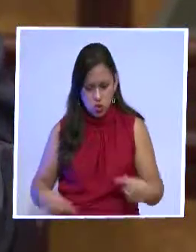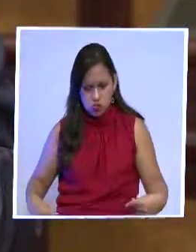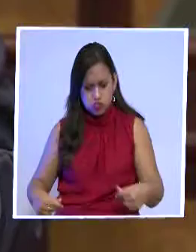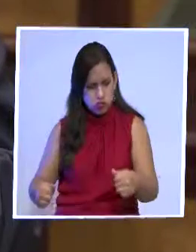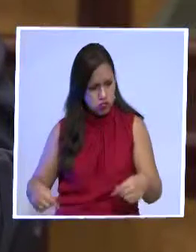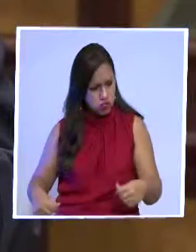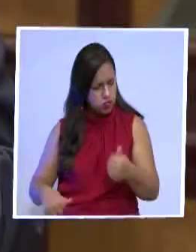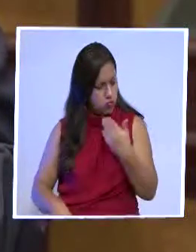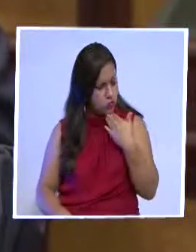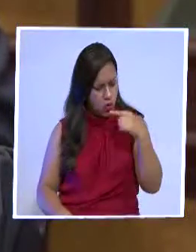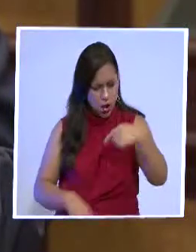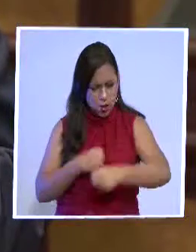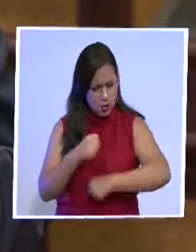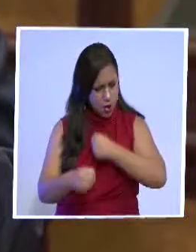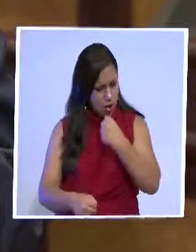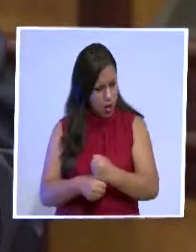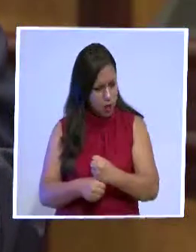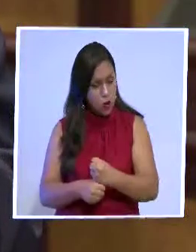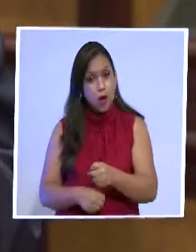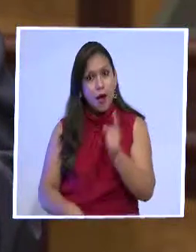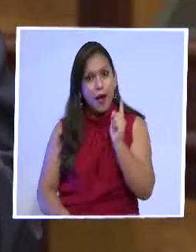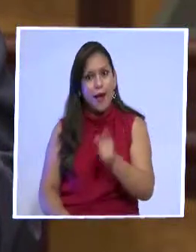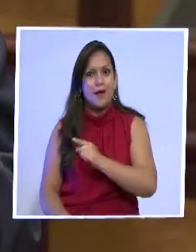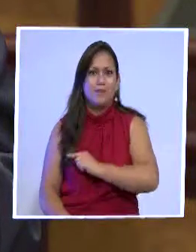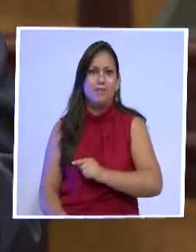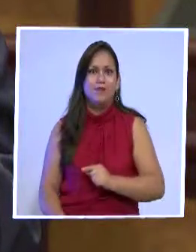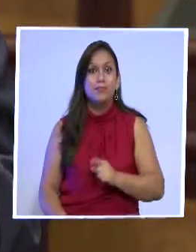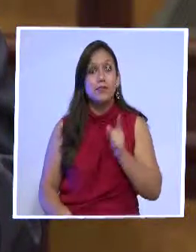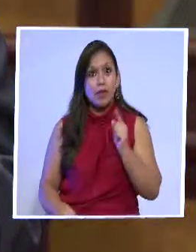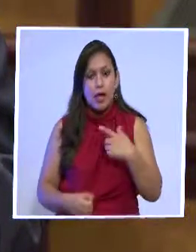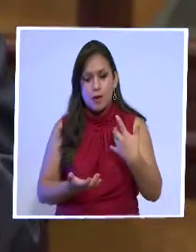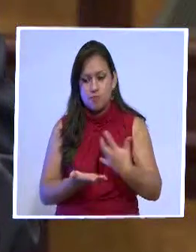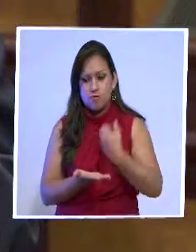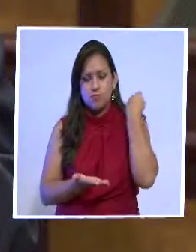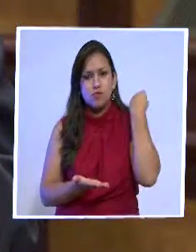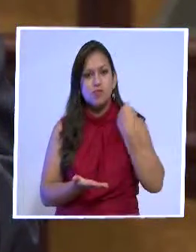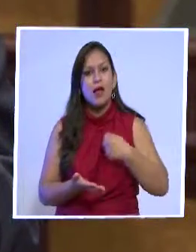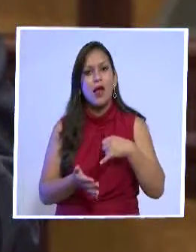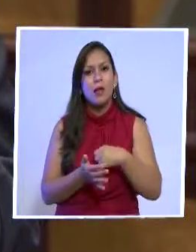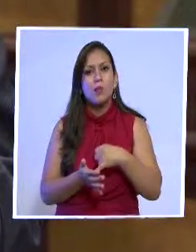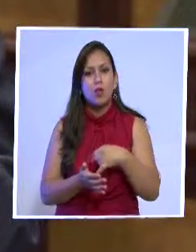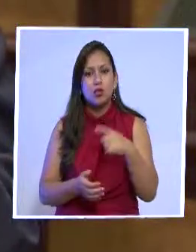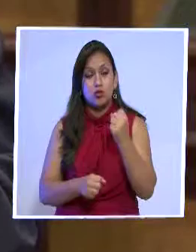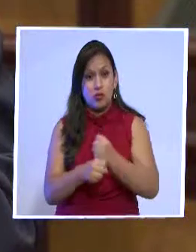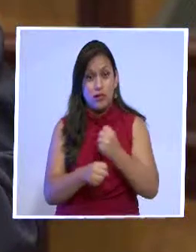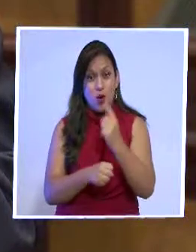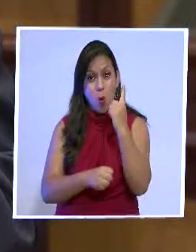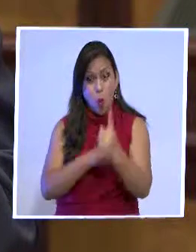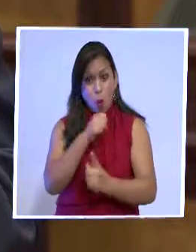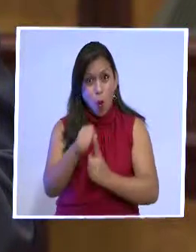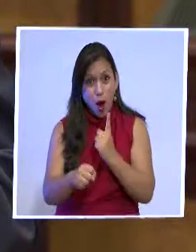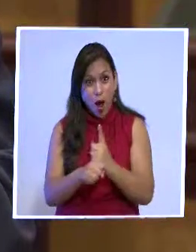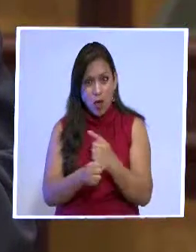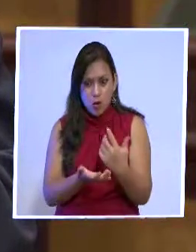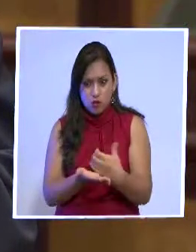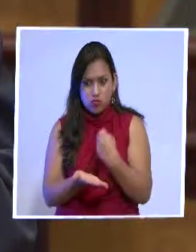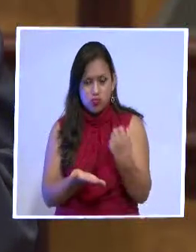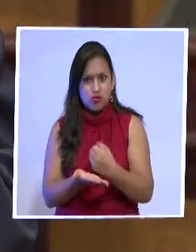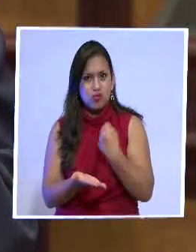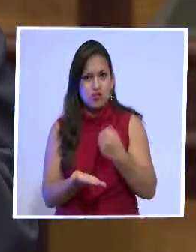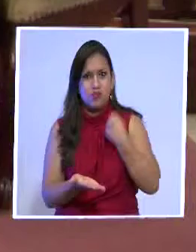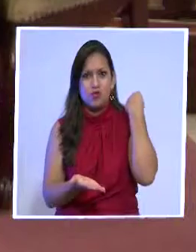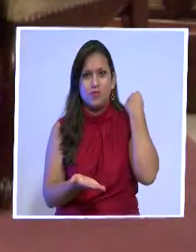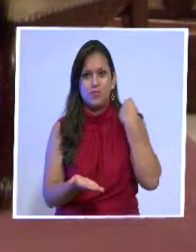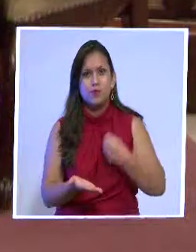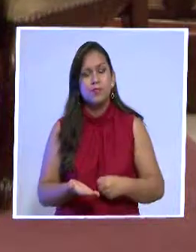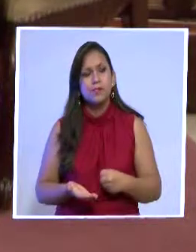presumen gastar este año, para que en función de eso les descuenten el impuesto a la renta que se les descuenta mensualmente por medio del rol de pagos. Justamente, le